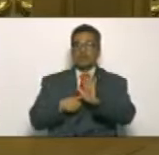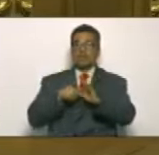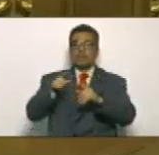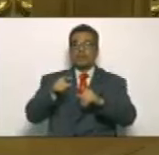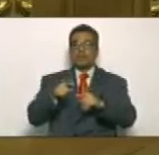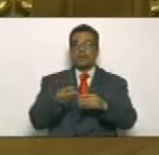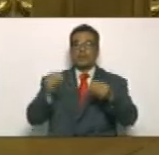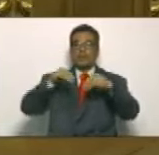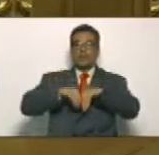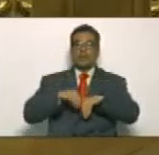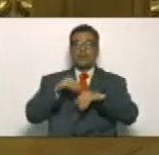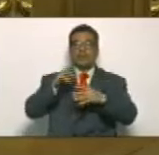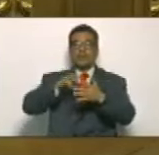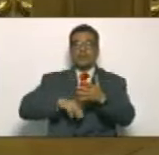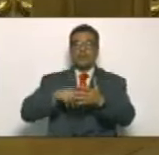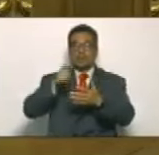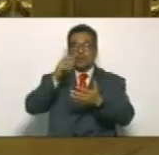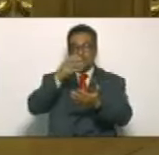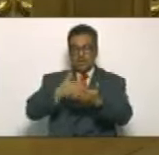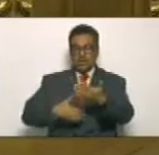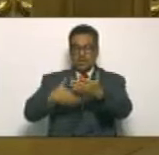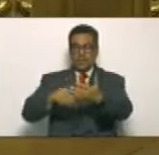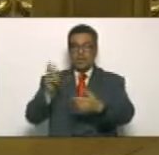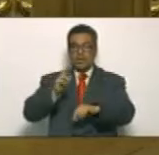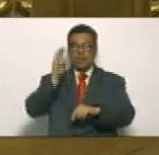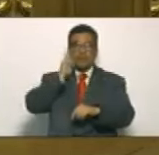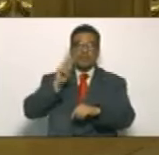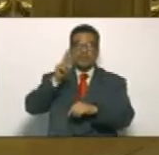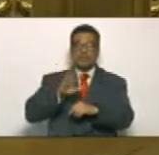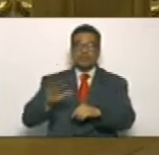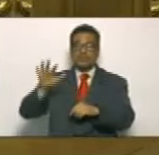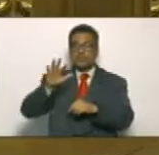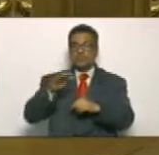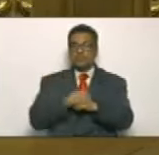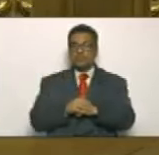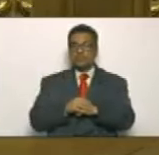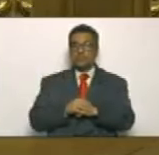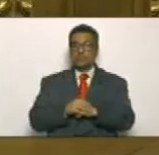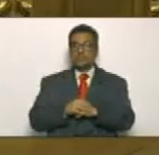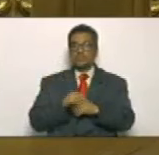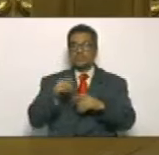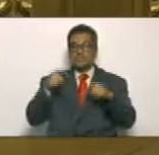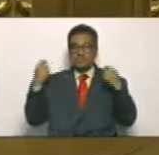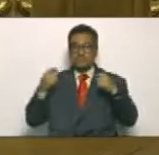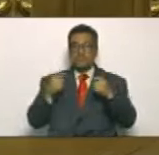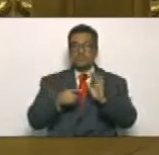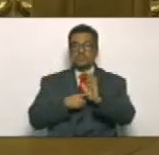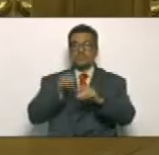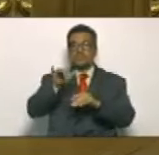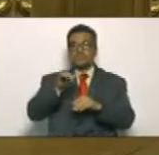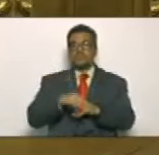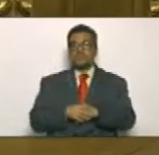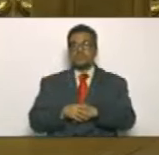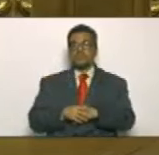el presente acuerdo en la Gaceta Oficial de la República Bolivariana de Venezuela y dar máxima difusión del